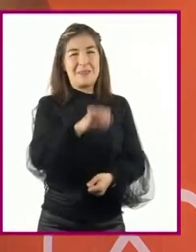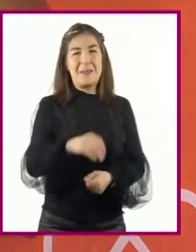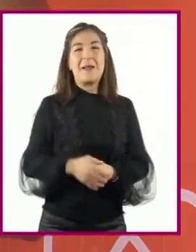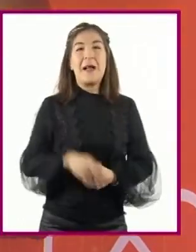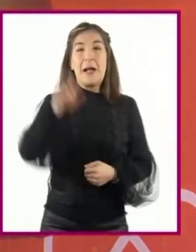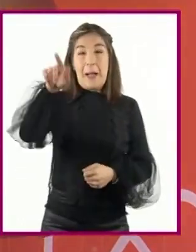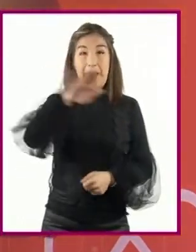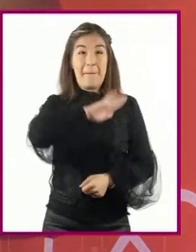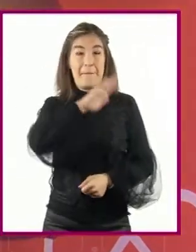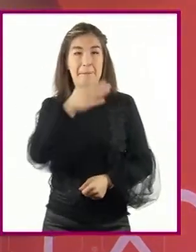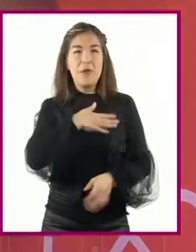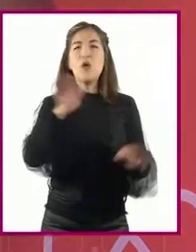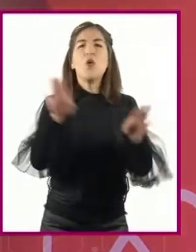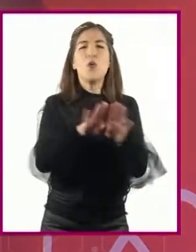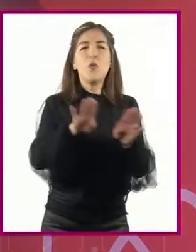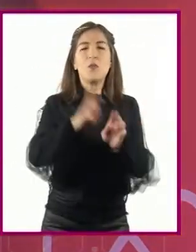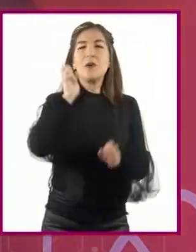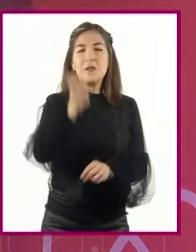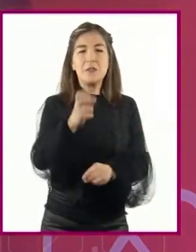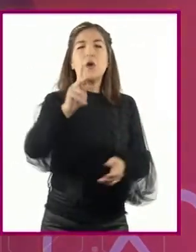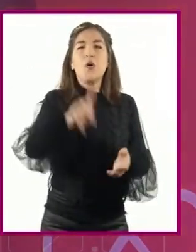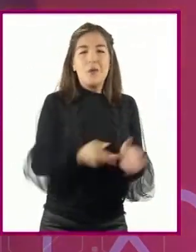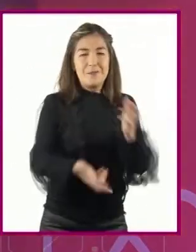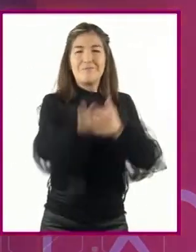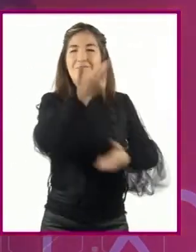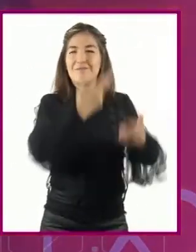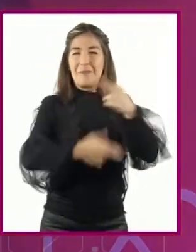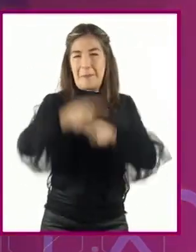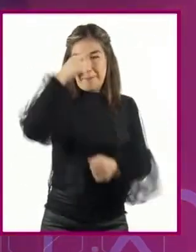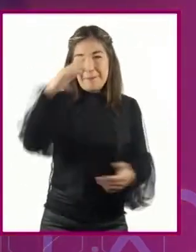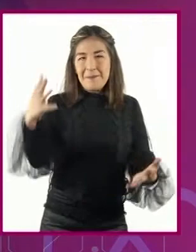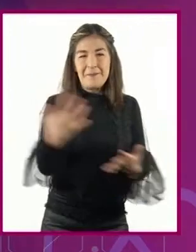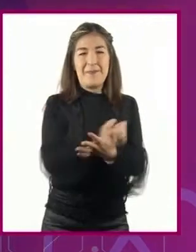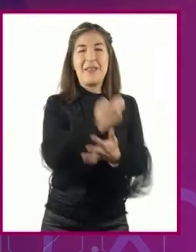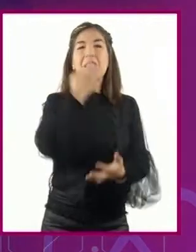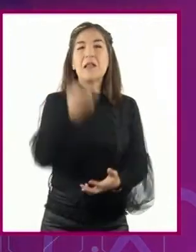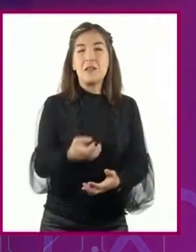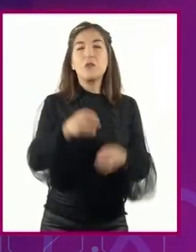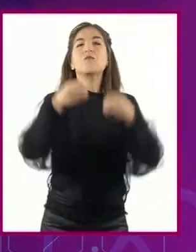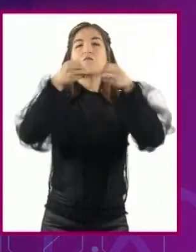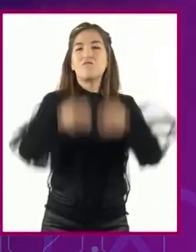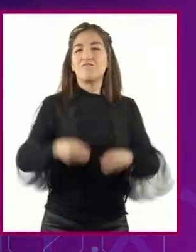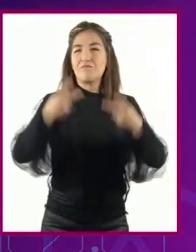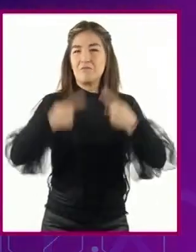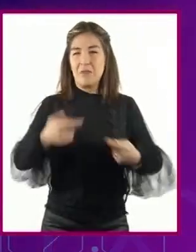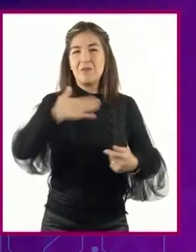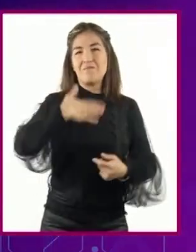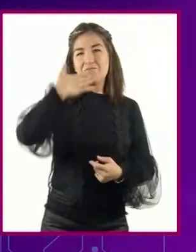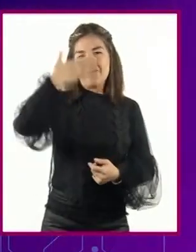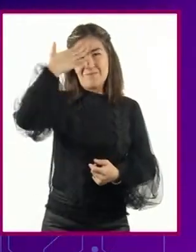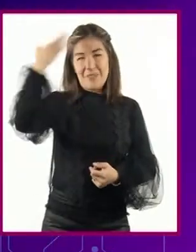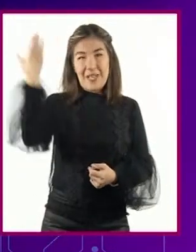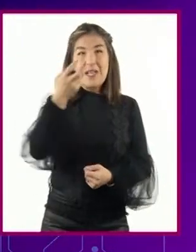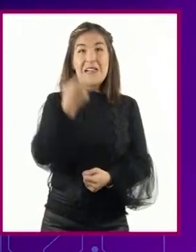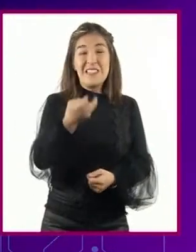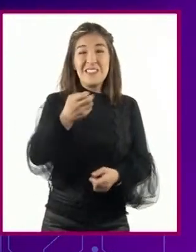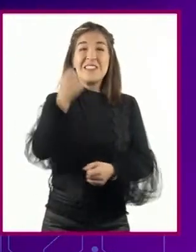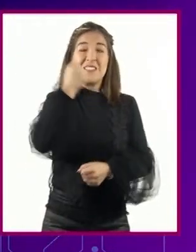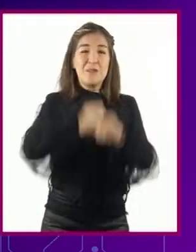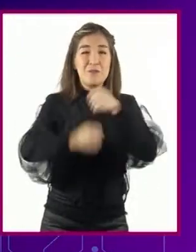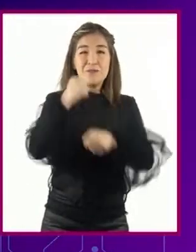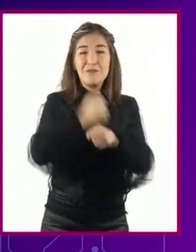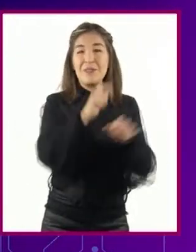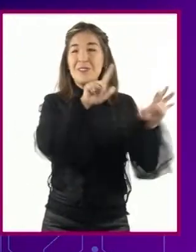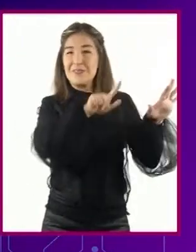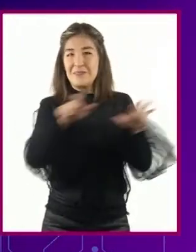se concluye el proceso de reconquista después de haber sido ocupada por los árabes durante 700